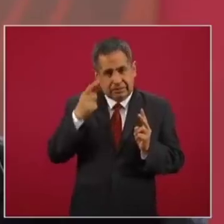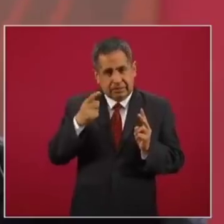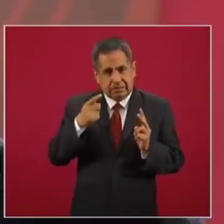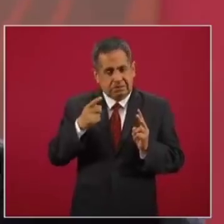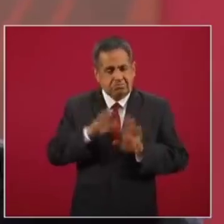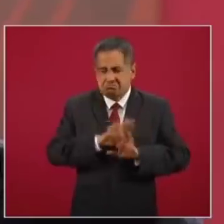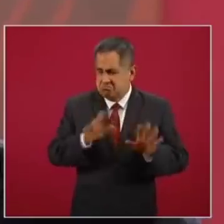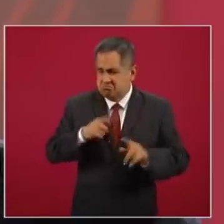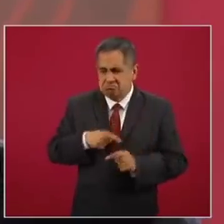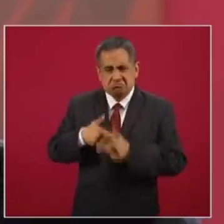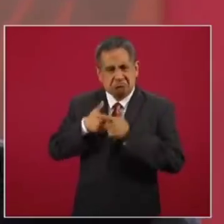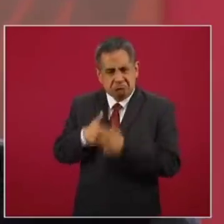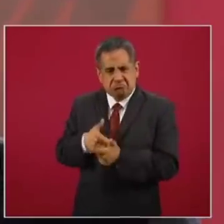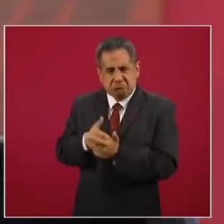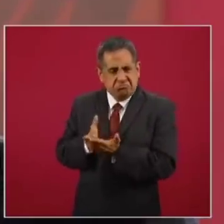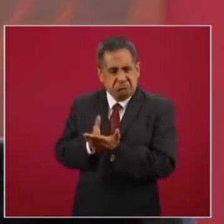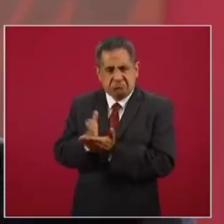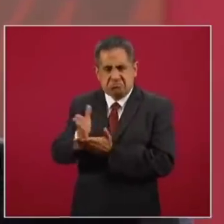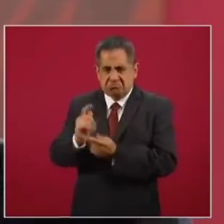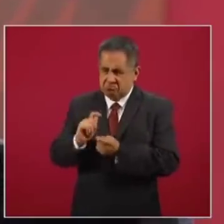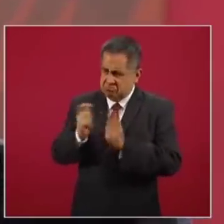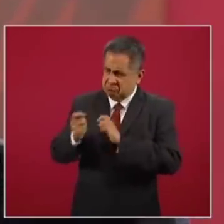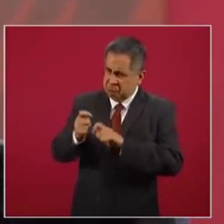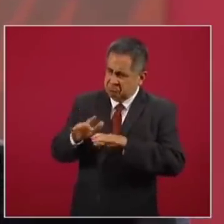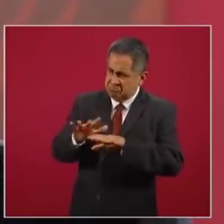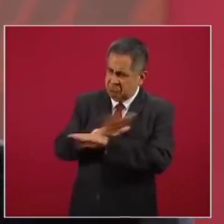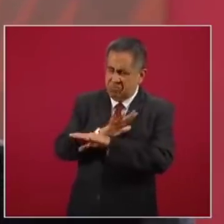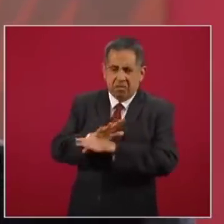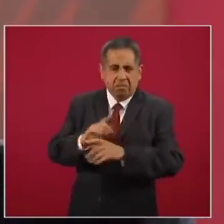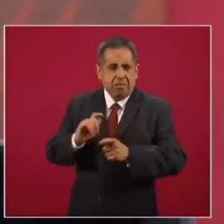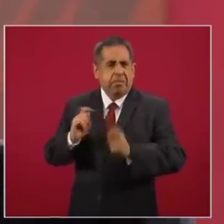han detenido la transformación de México.